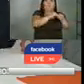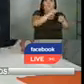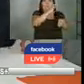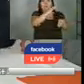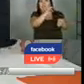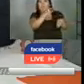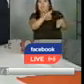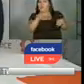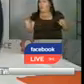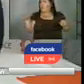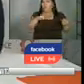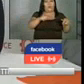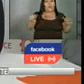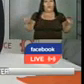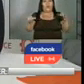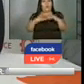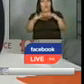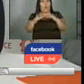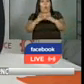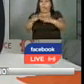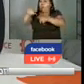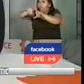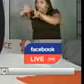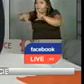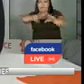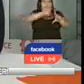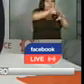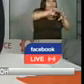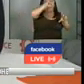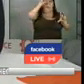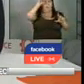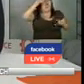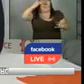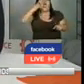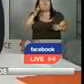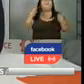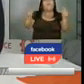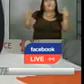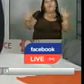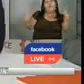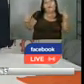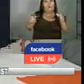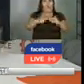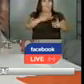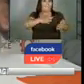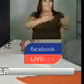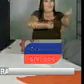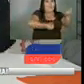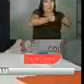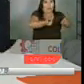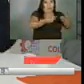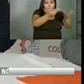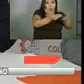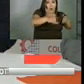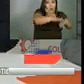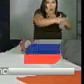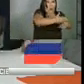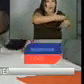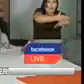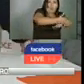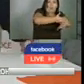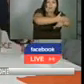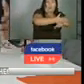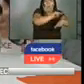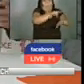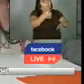solo porque ambas instituciones hacen estadística, como que si yo llevara a reparar mi carro a una carpintería, porque